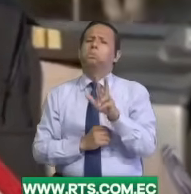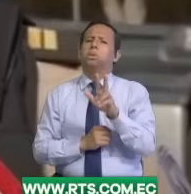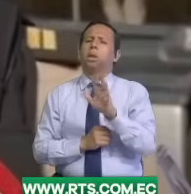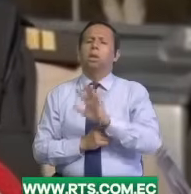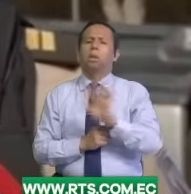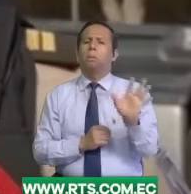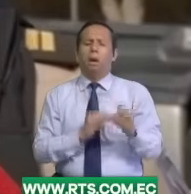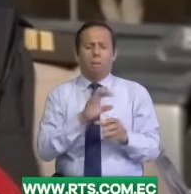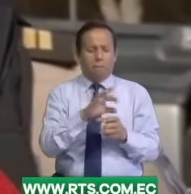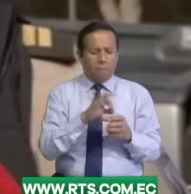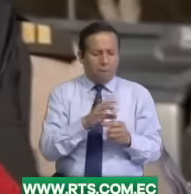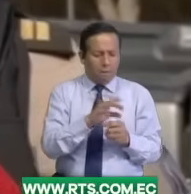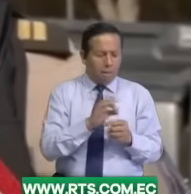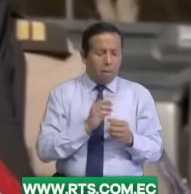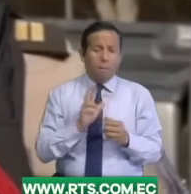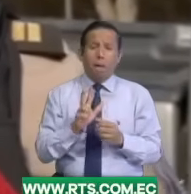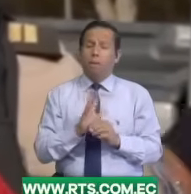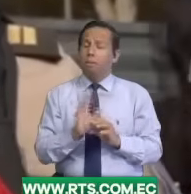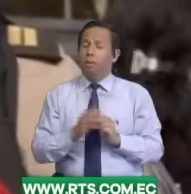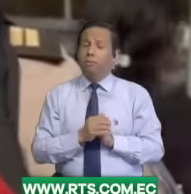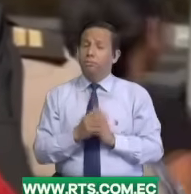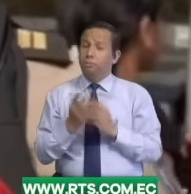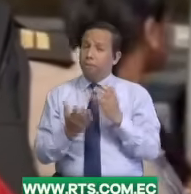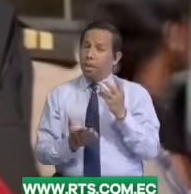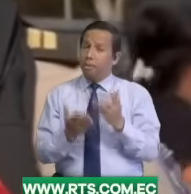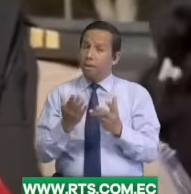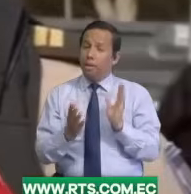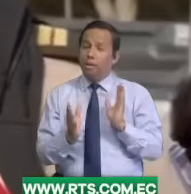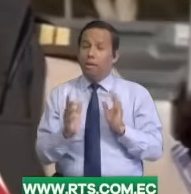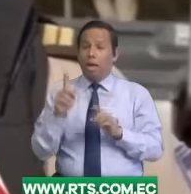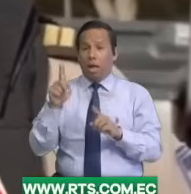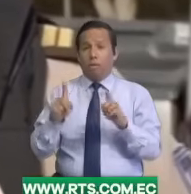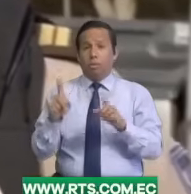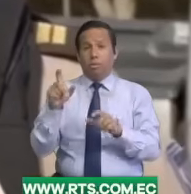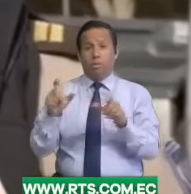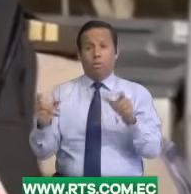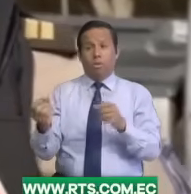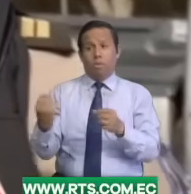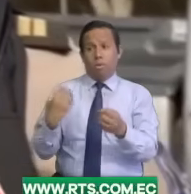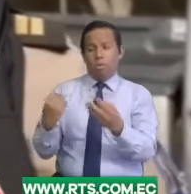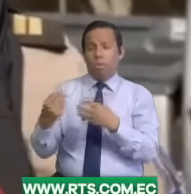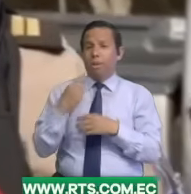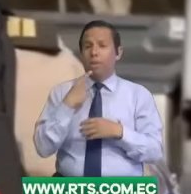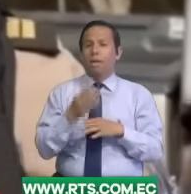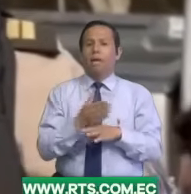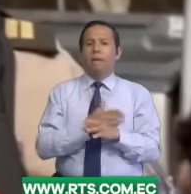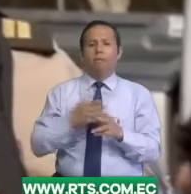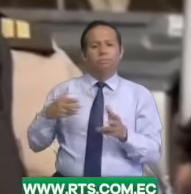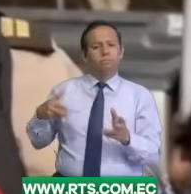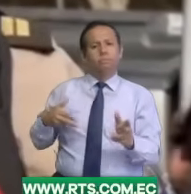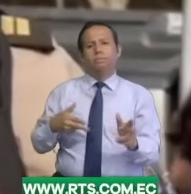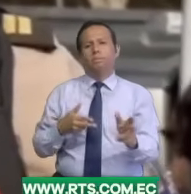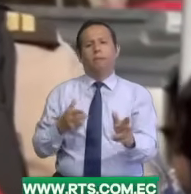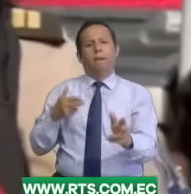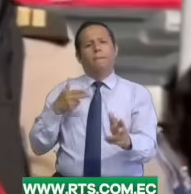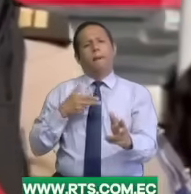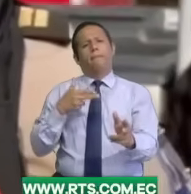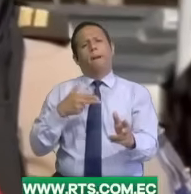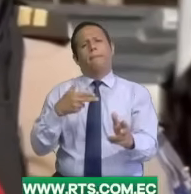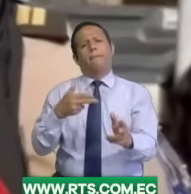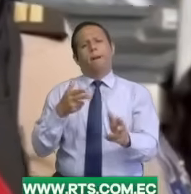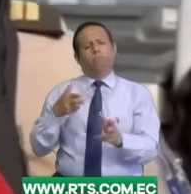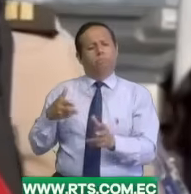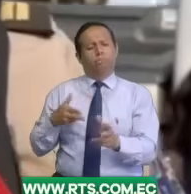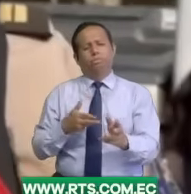han sido encontrados en el lugar. Posiblemente, según lo que han referido algunos testigos, durante la trayectoria también se han generado